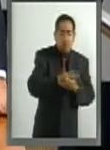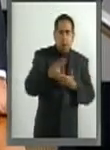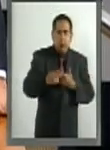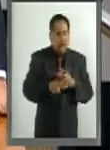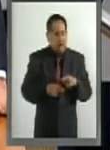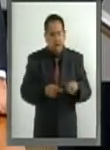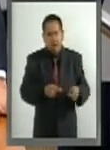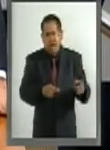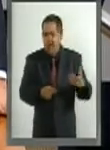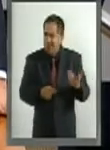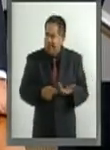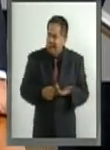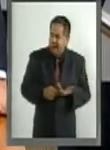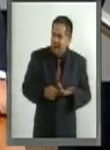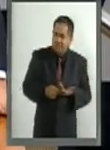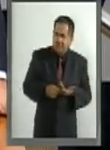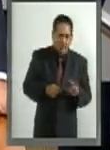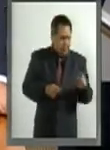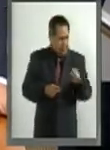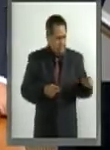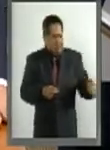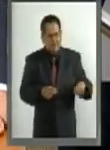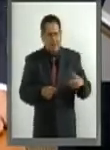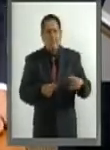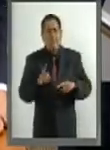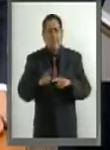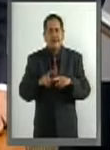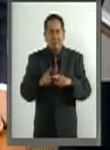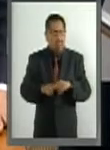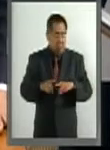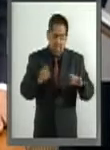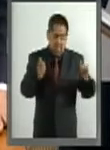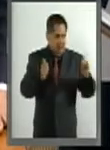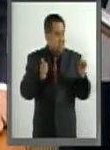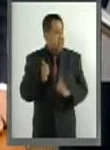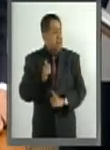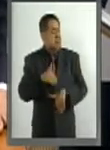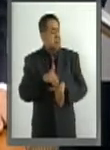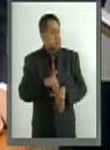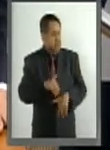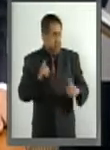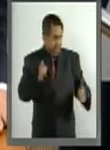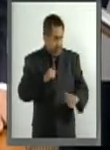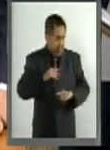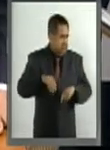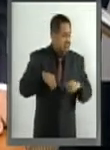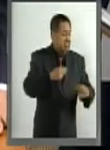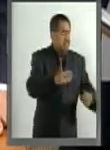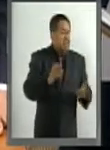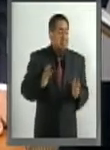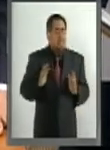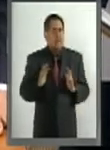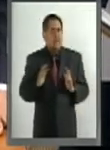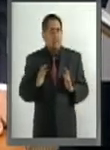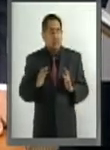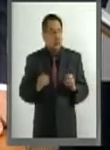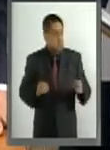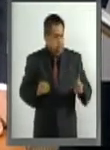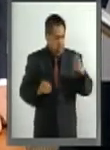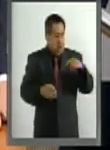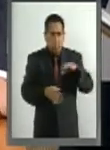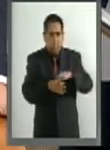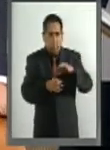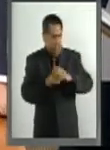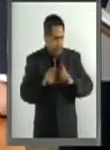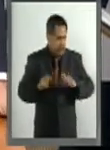Fueron a estos mismos ciudadanos a quien se sometió con los programas sociales.